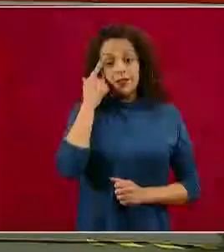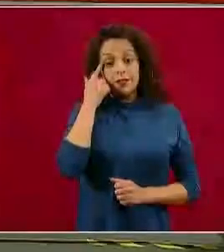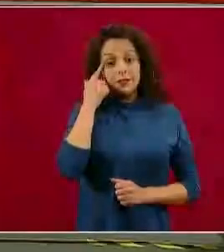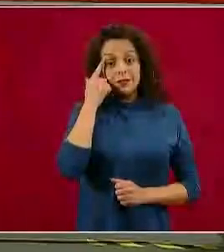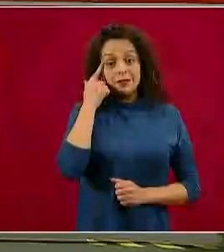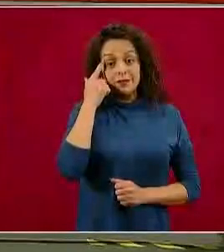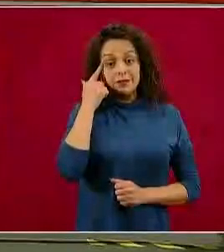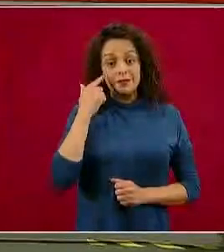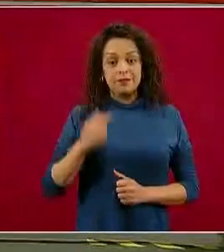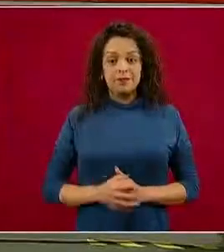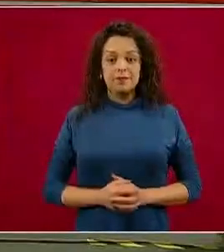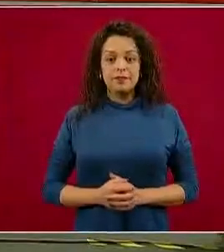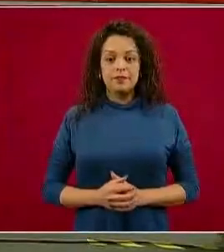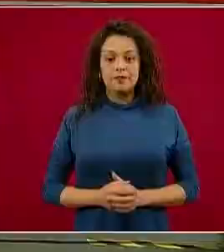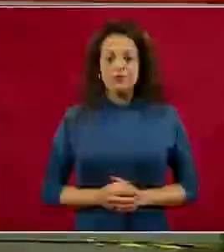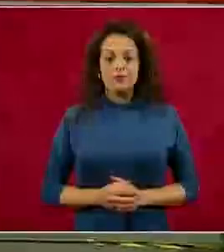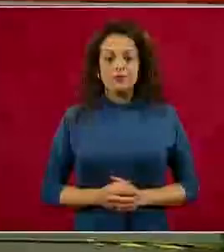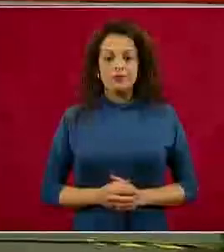Muy buenas noches.